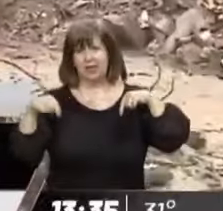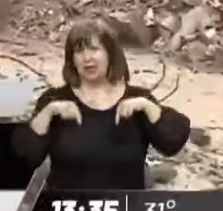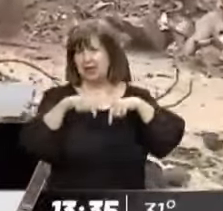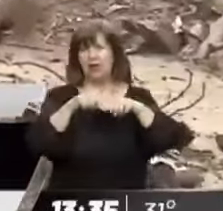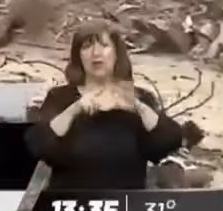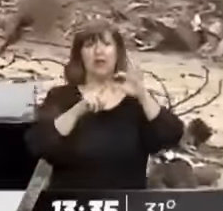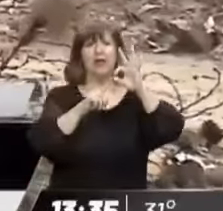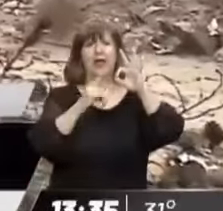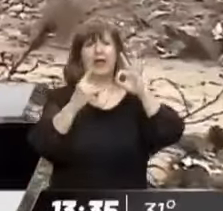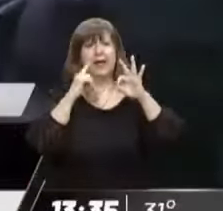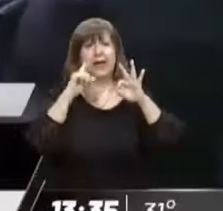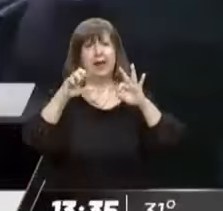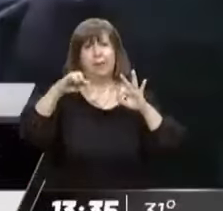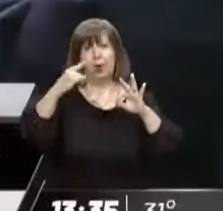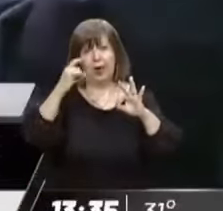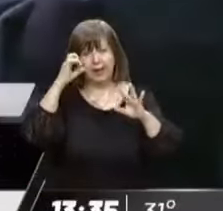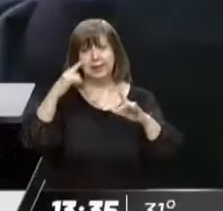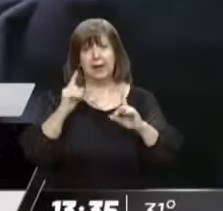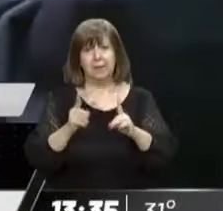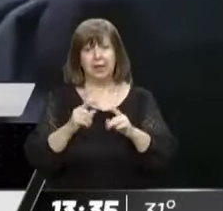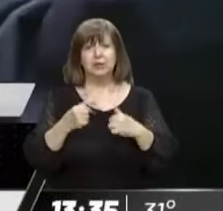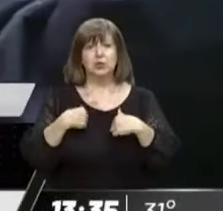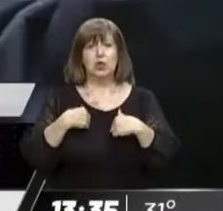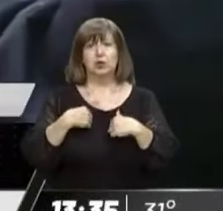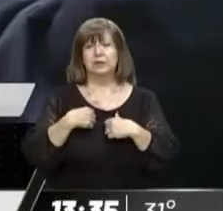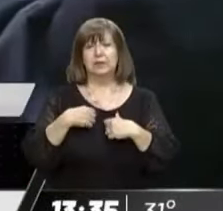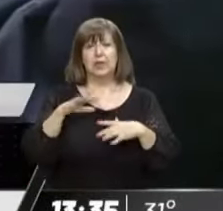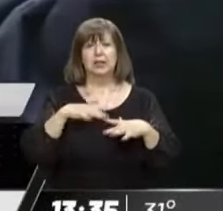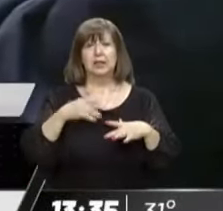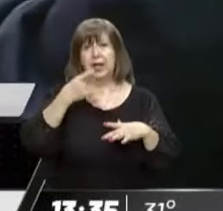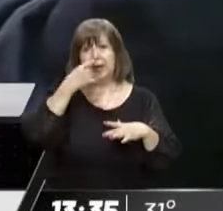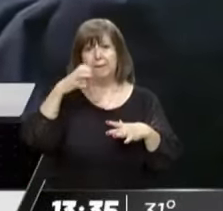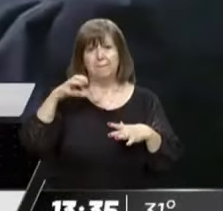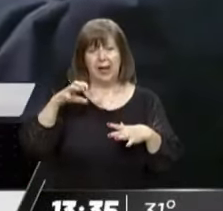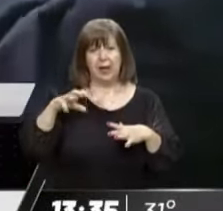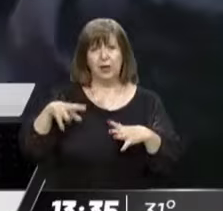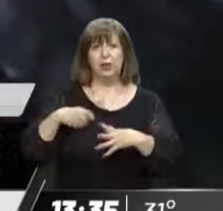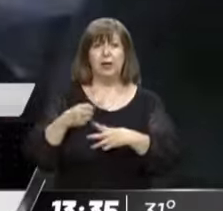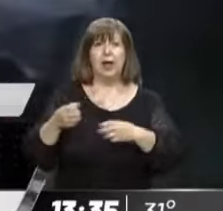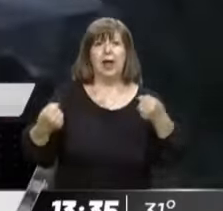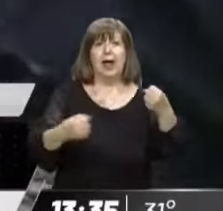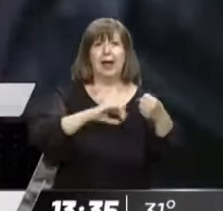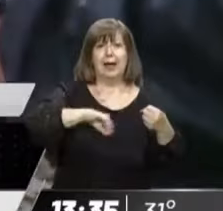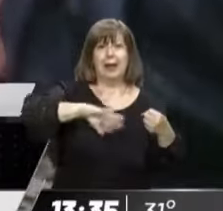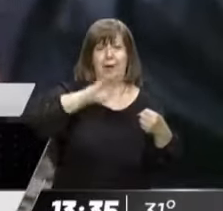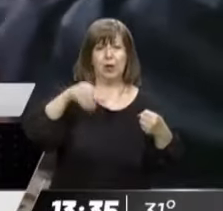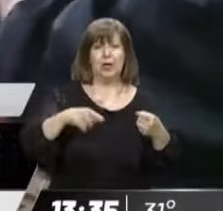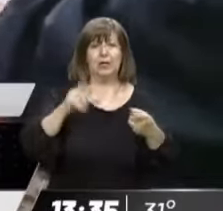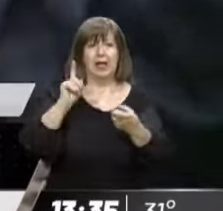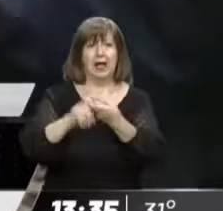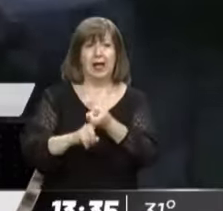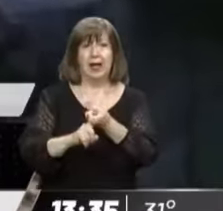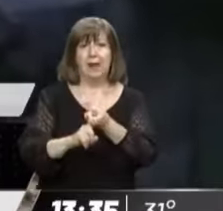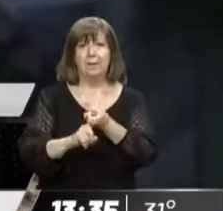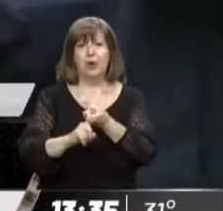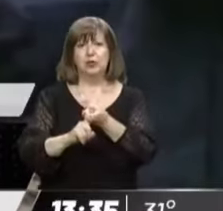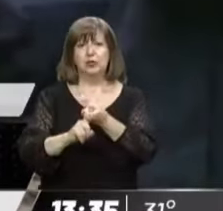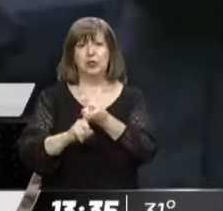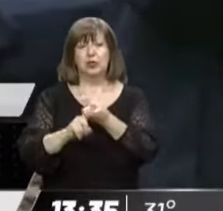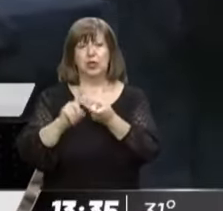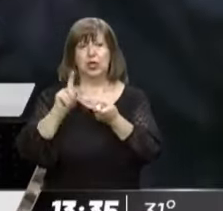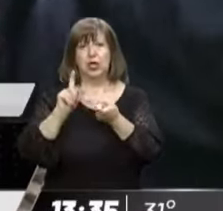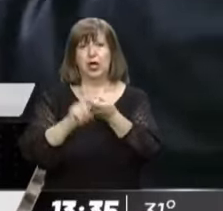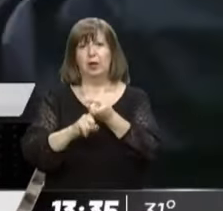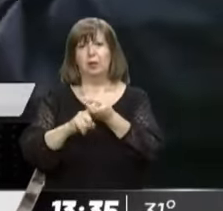de Quilpué, de todos lados. Lo único que atiné a tomar los perros, tirar la camioneta y empezar. A mi marido lo encontré ahí atrás apagando